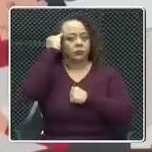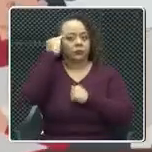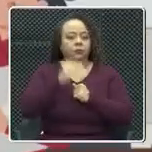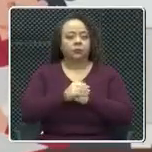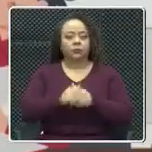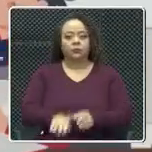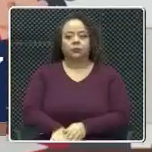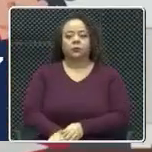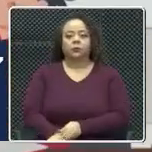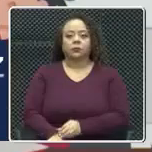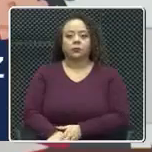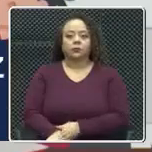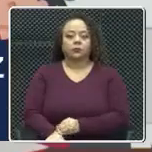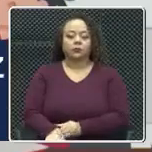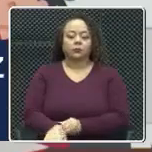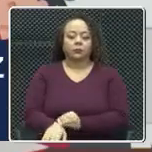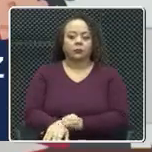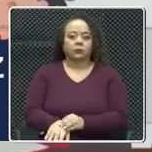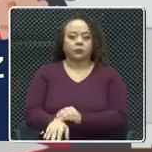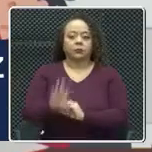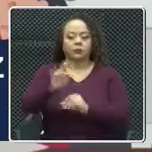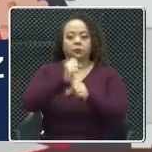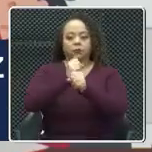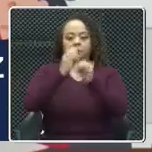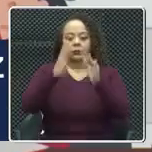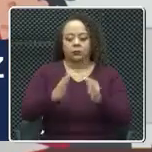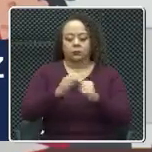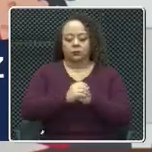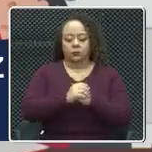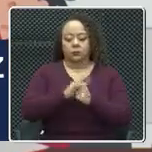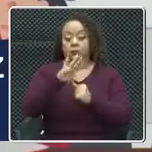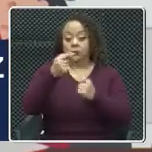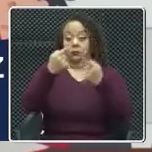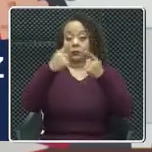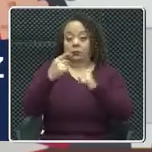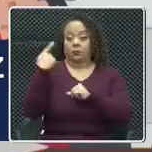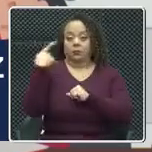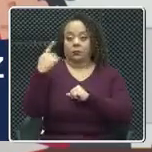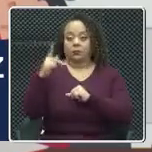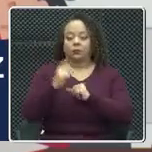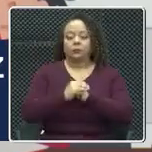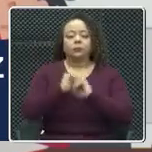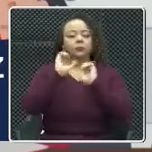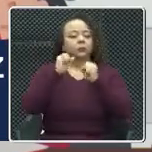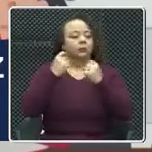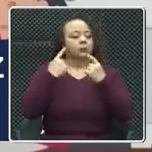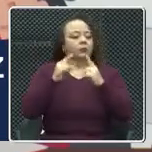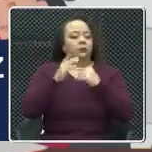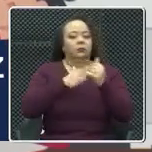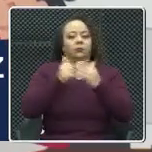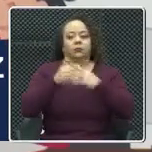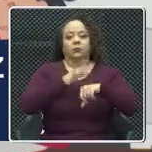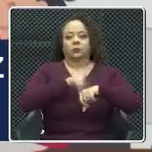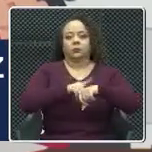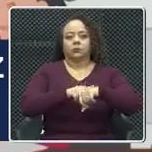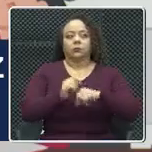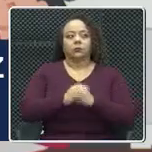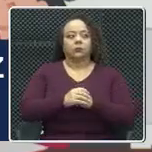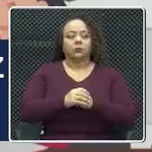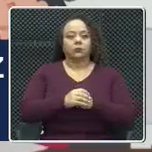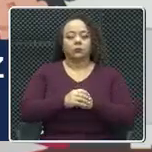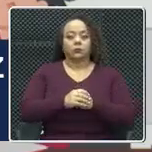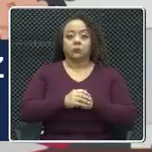en este caso, de su colaborador, ¿verdad? Cuando se presenta un riesgo que se nos puede presentar en cualquier momento,